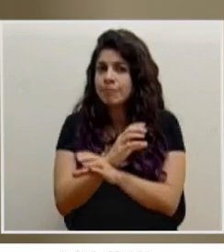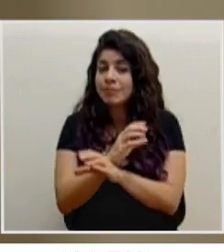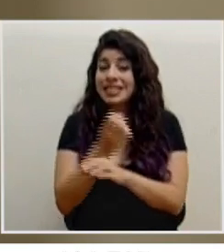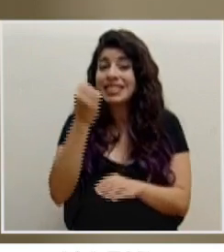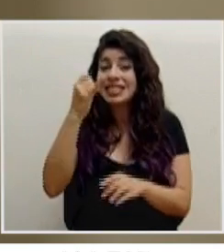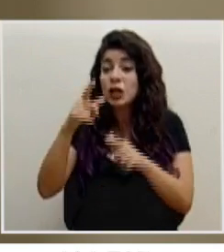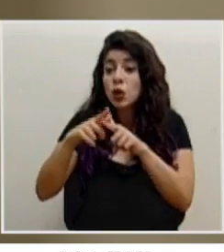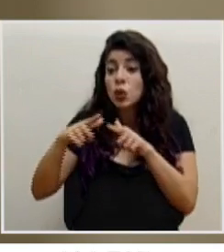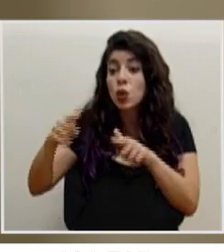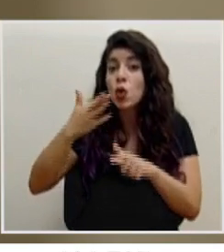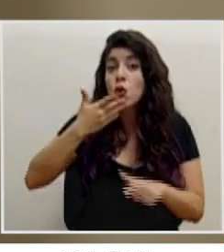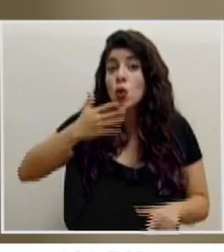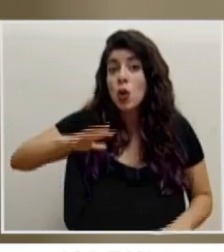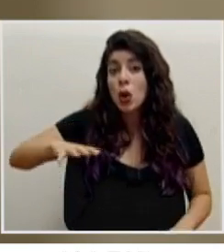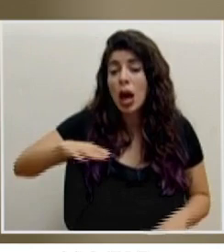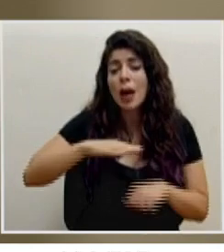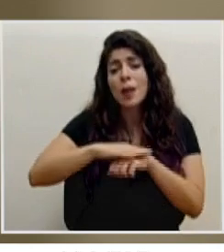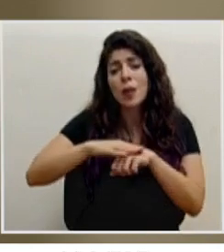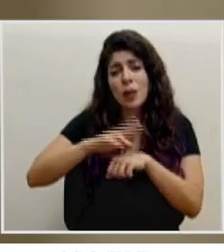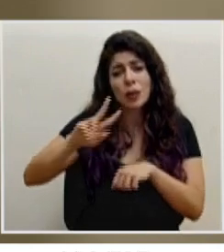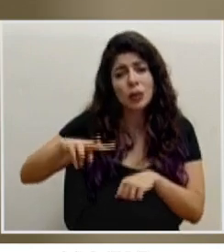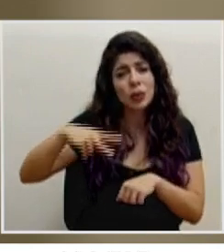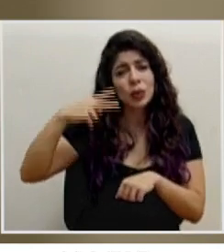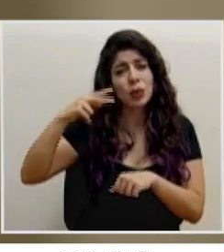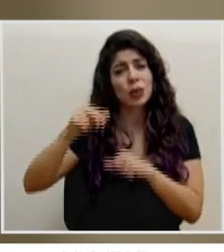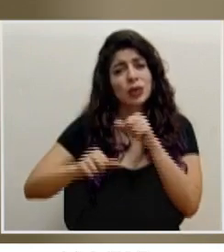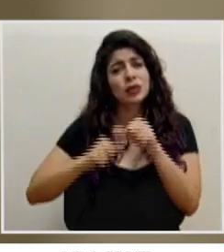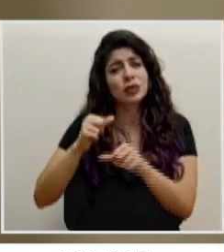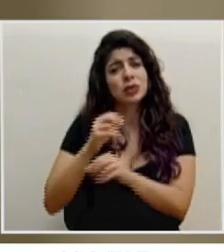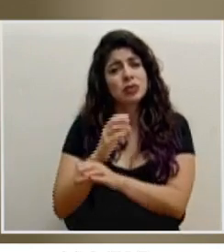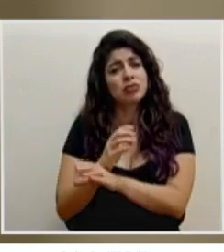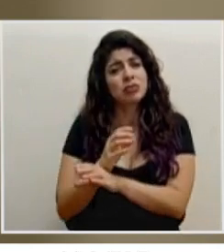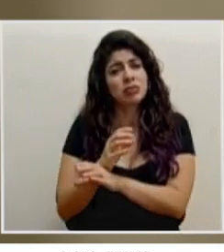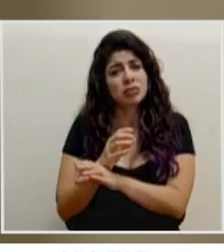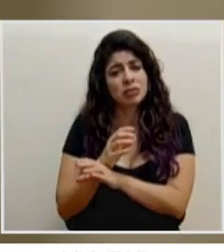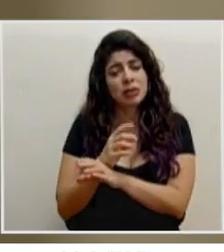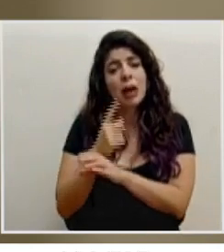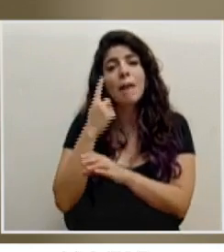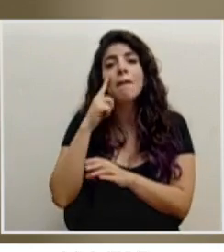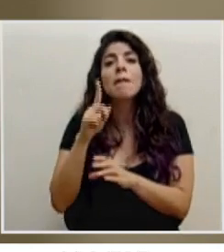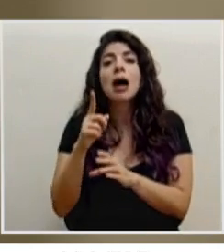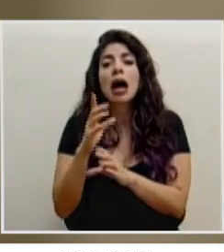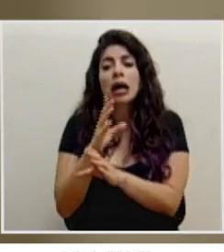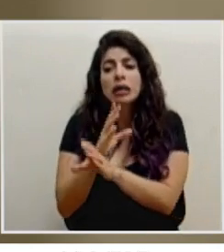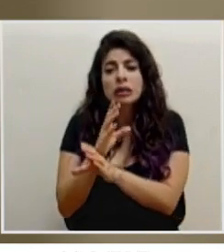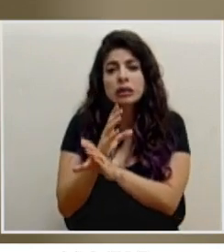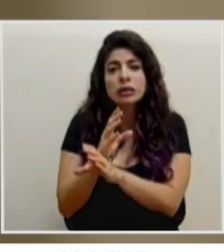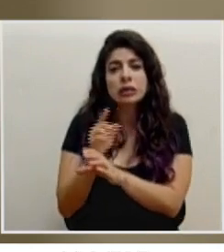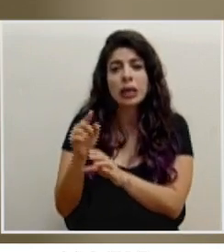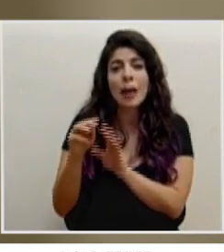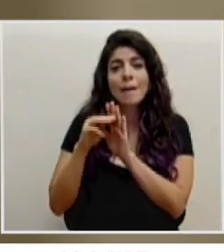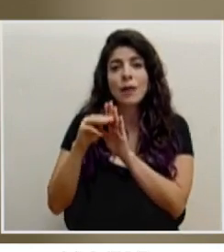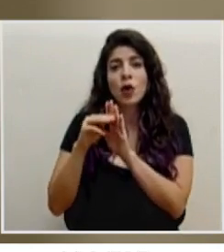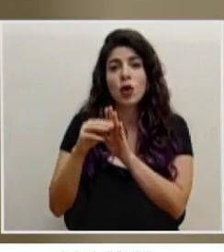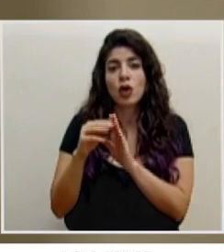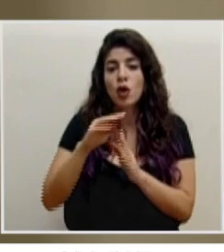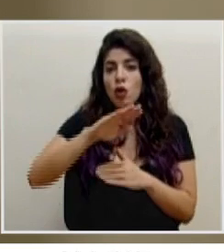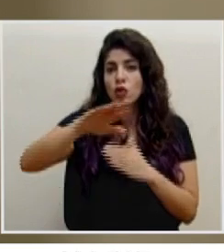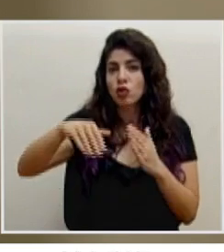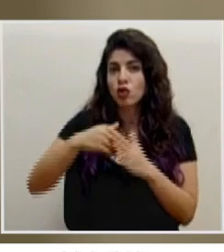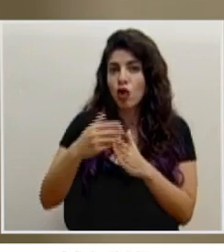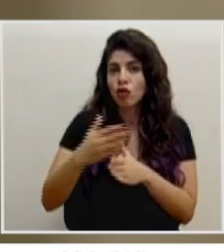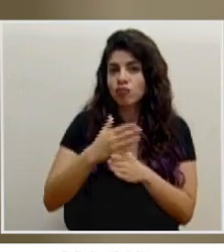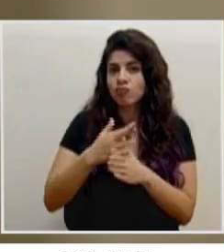están en alerta naranja, por favor, redoblar los esfuerzos justamente en mantener esa condición del modelo de gestión compartida,